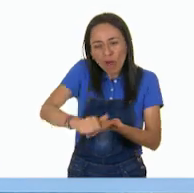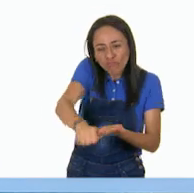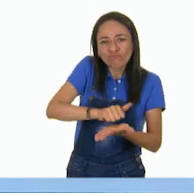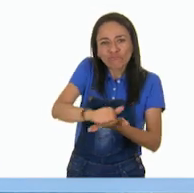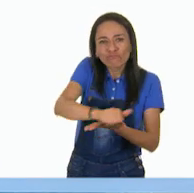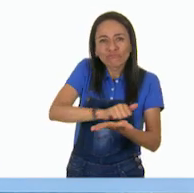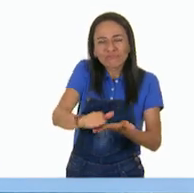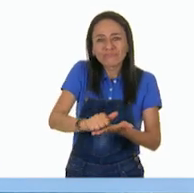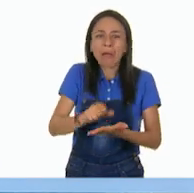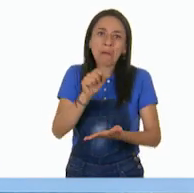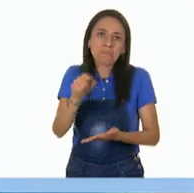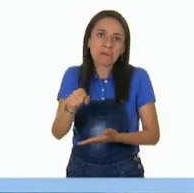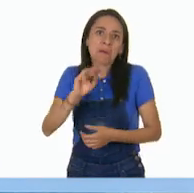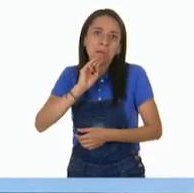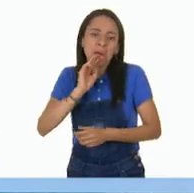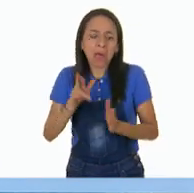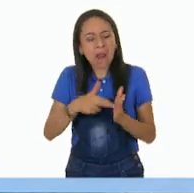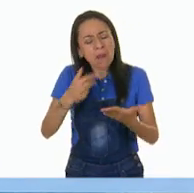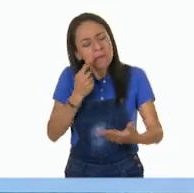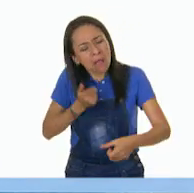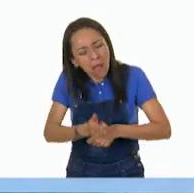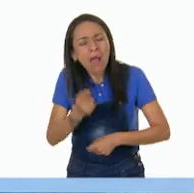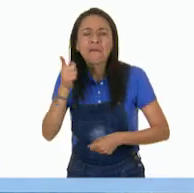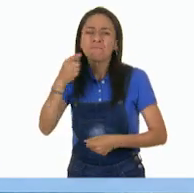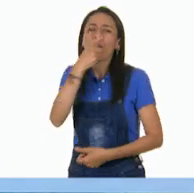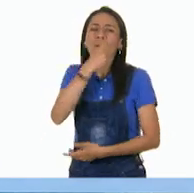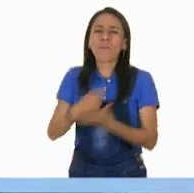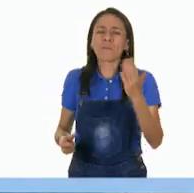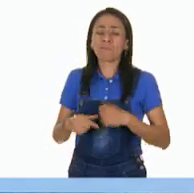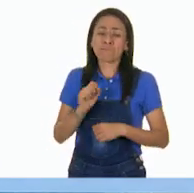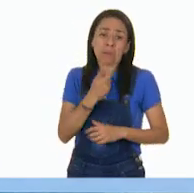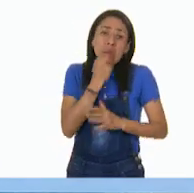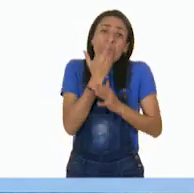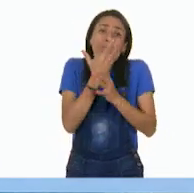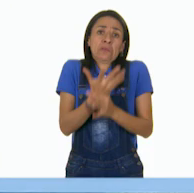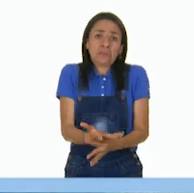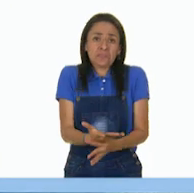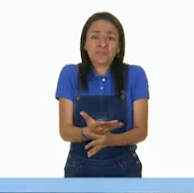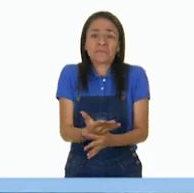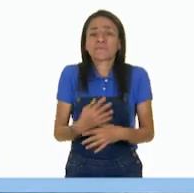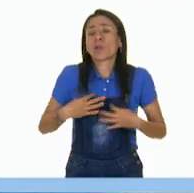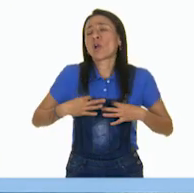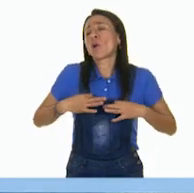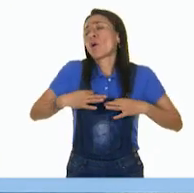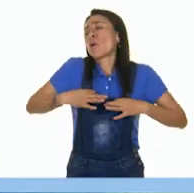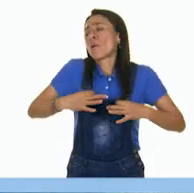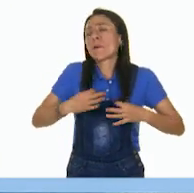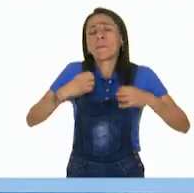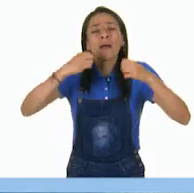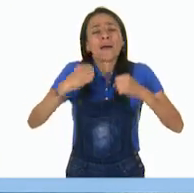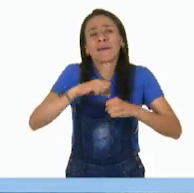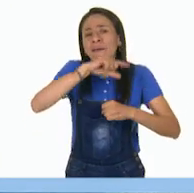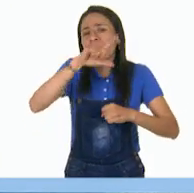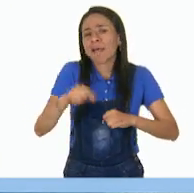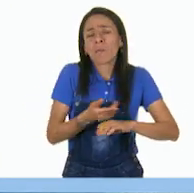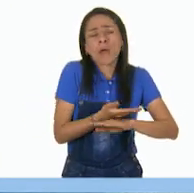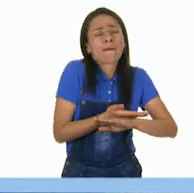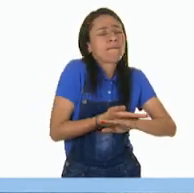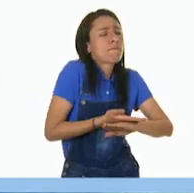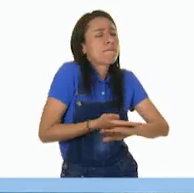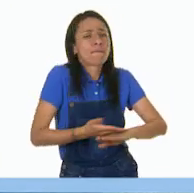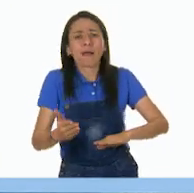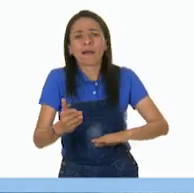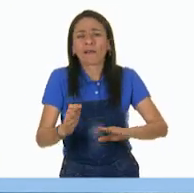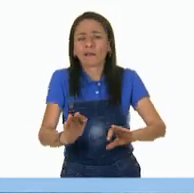y entonces decía que dejaban la ropa blanca como la nieve y el anuncio decía